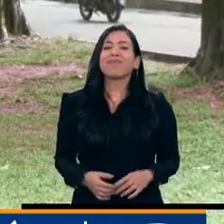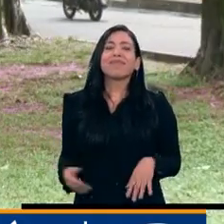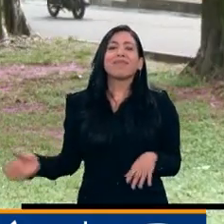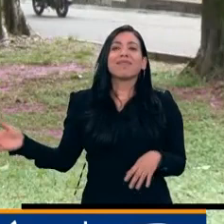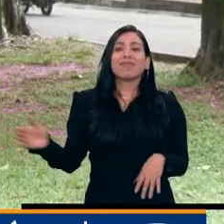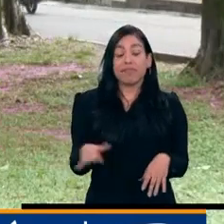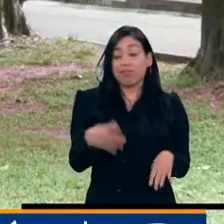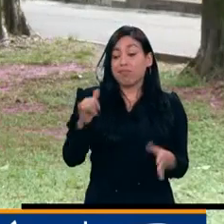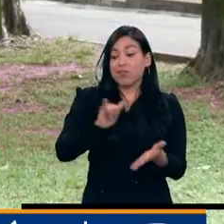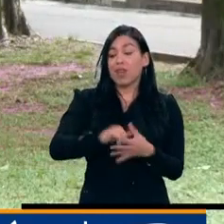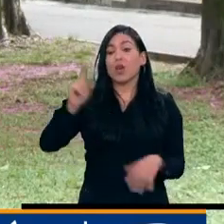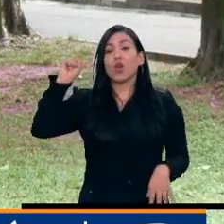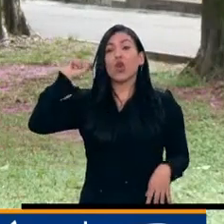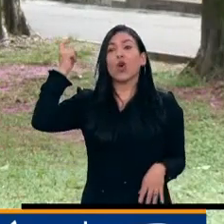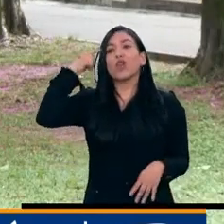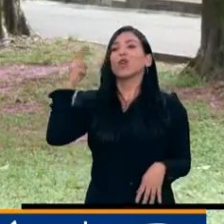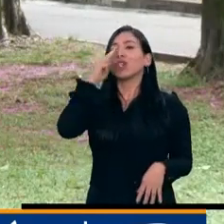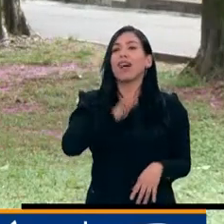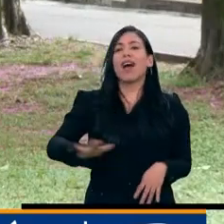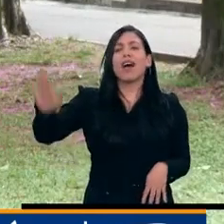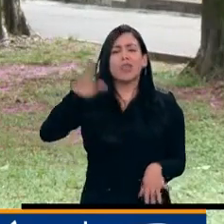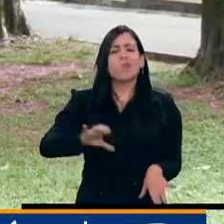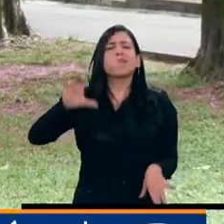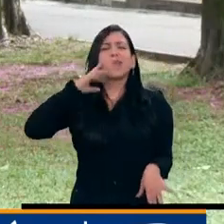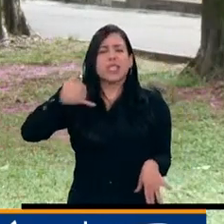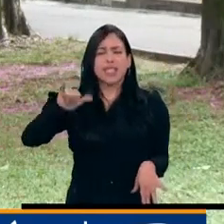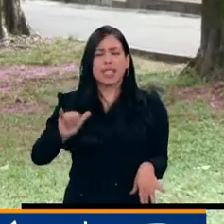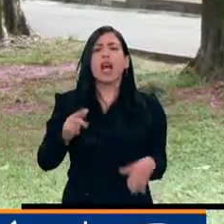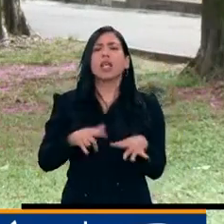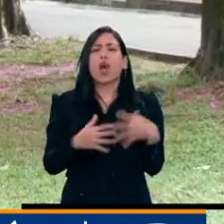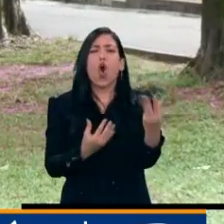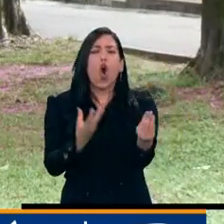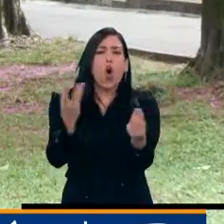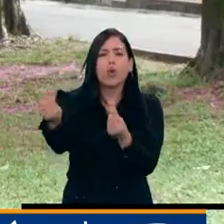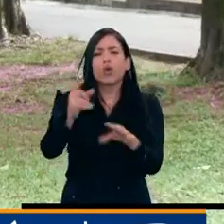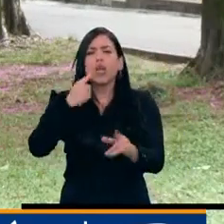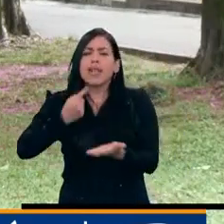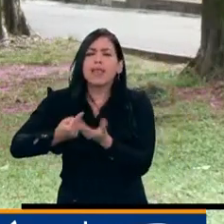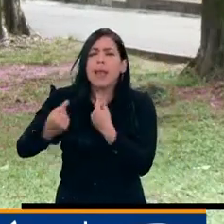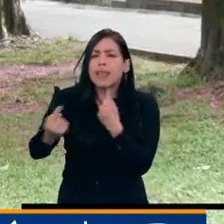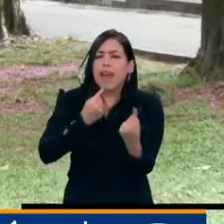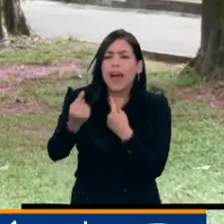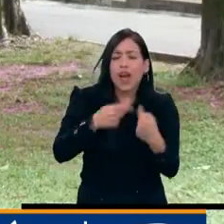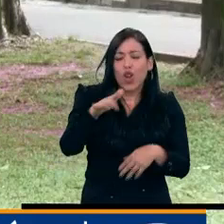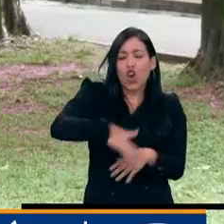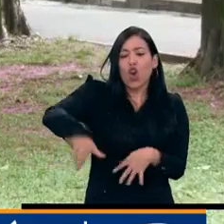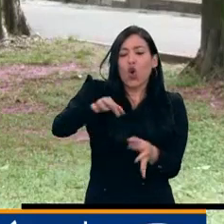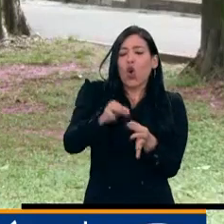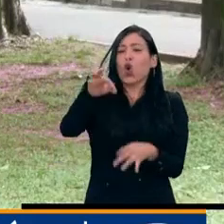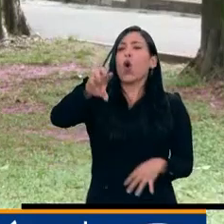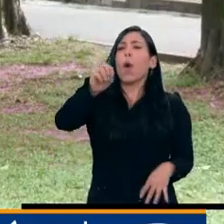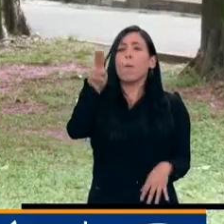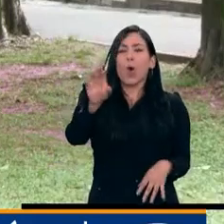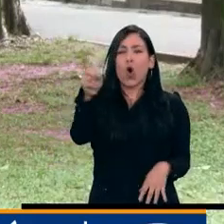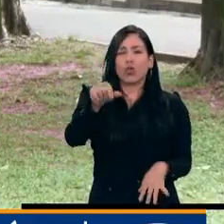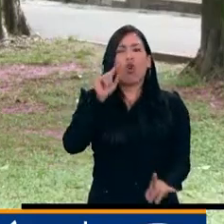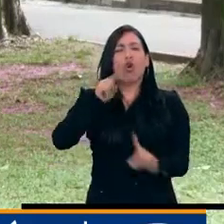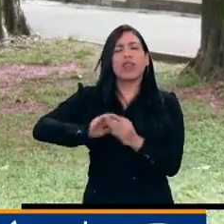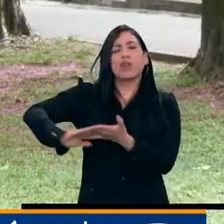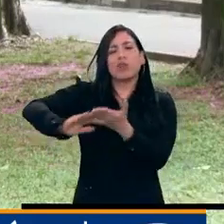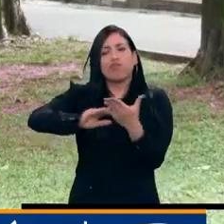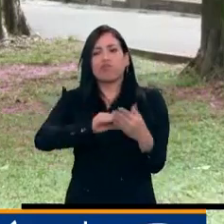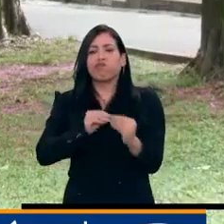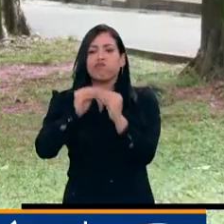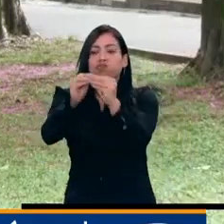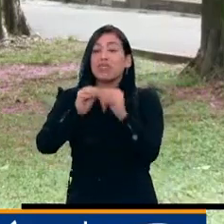Durante estos días el gobierno nacional continuará instalando nuevas mesas de diálogo en la inspección de los pozos para avanzar con las negociaciones